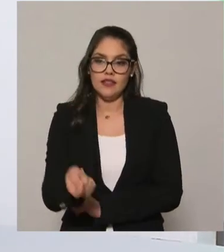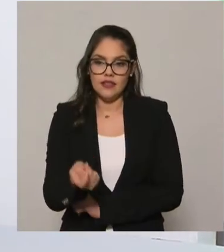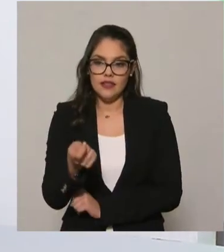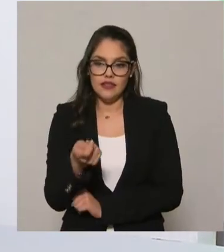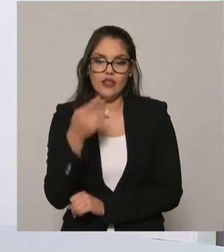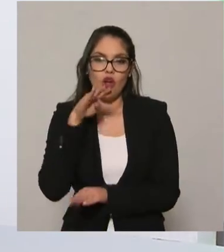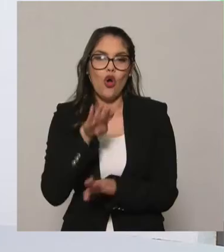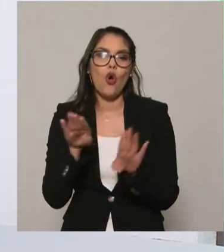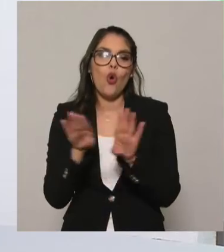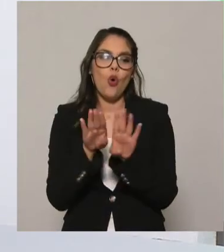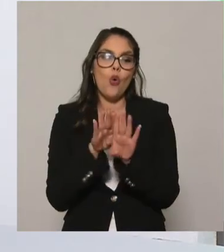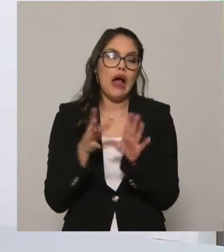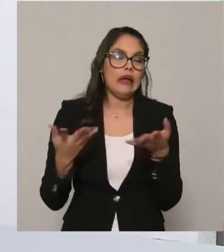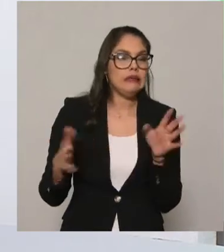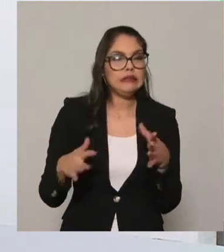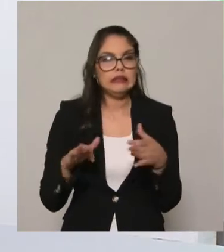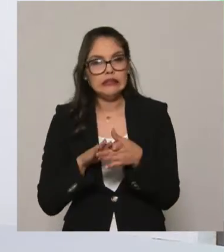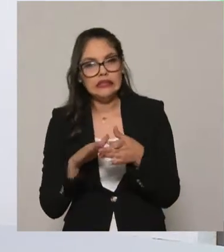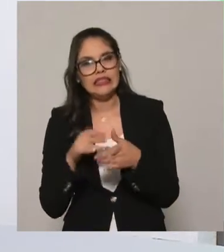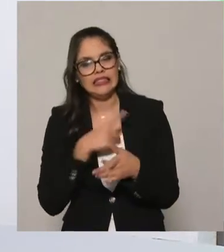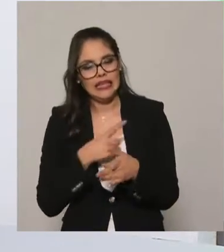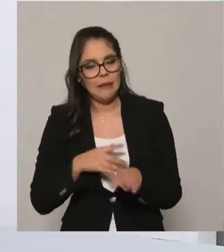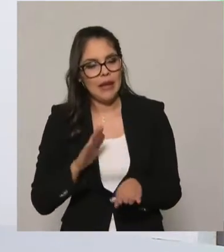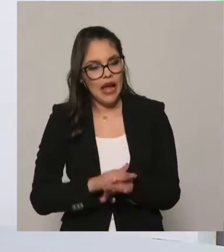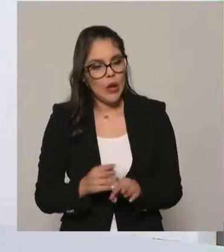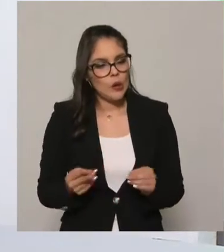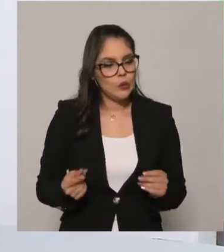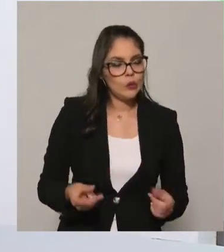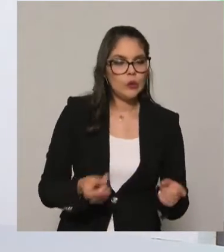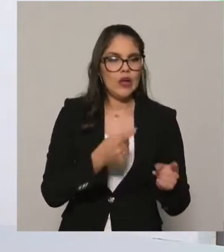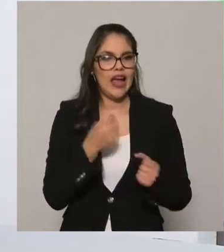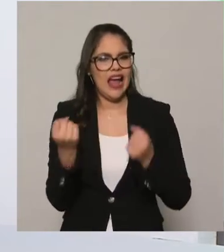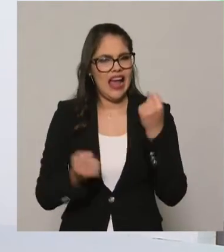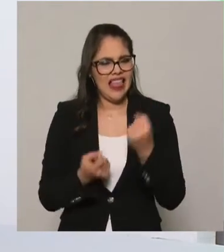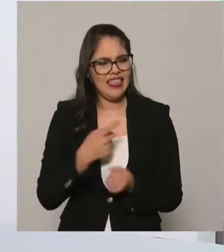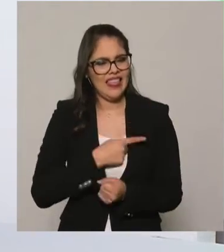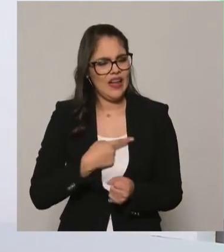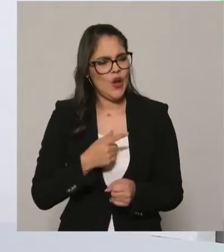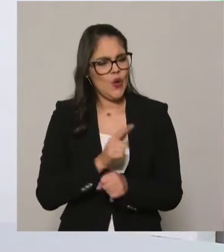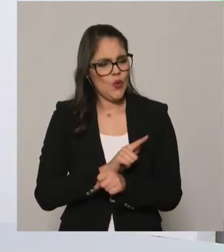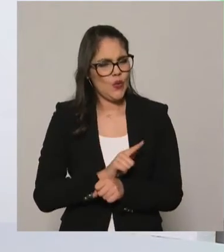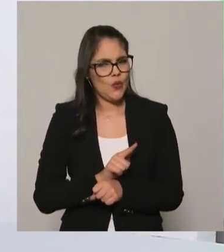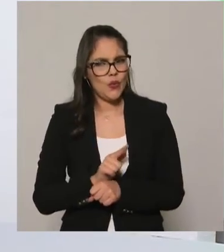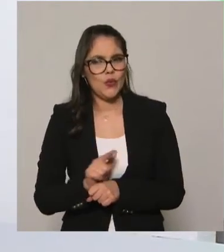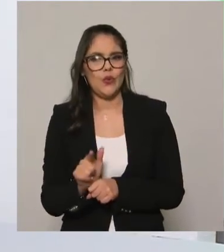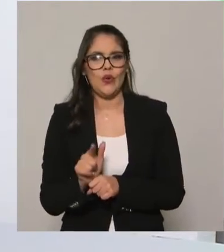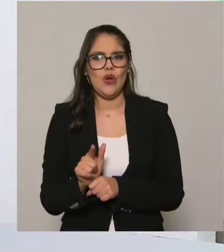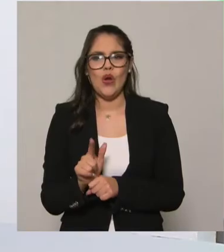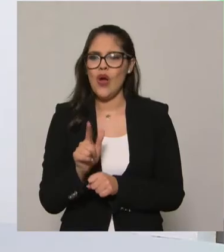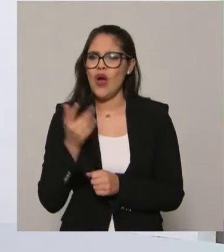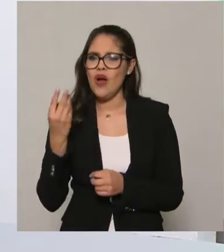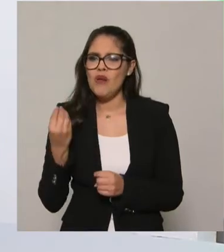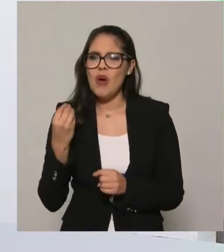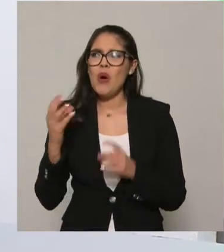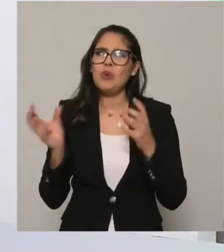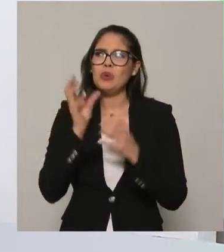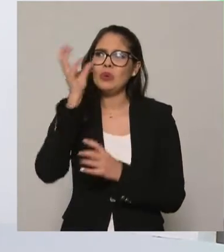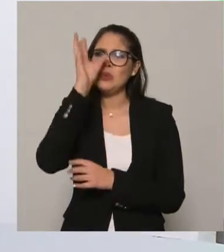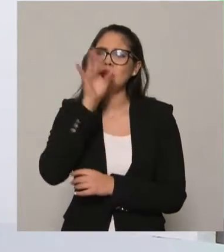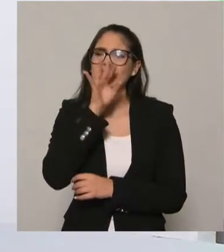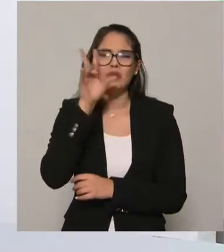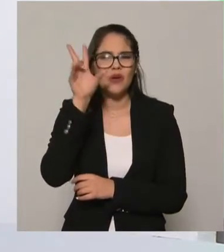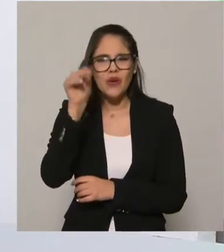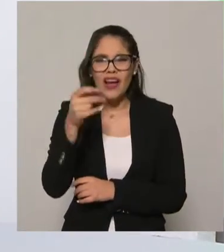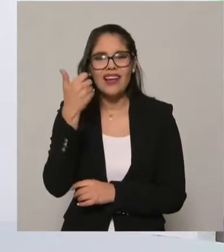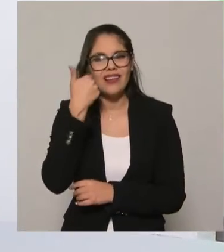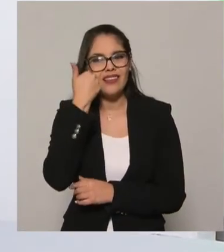trata de prácticamente estimular a que los vehículos sean limpios, ¿no? No generen tantas emisiones.